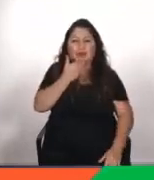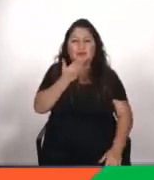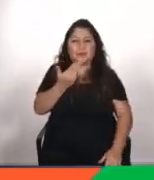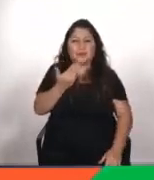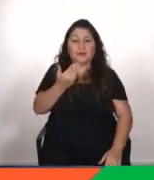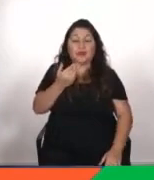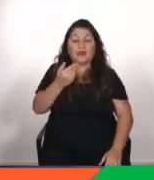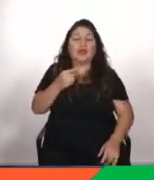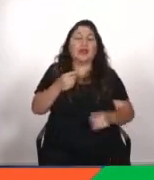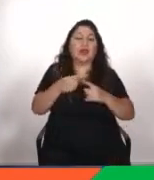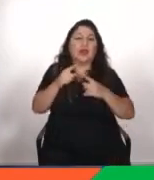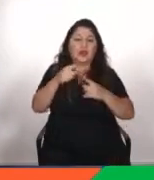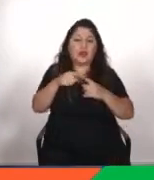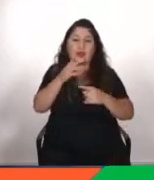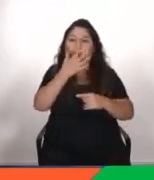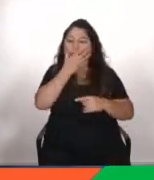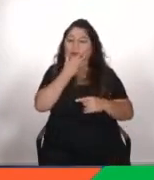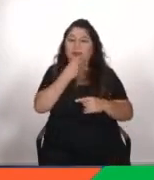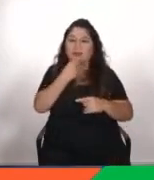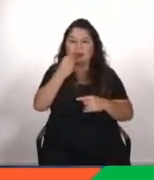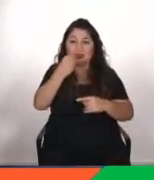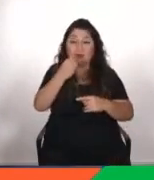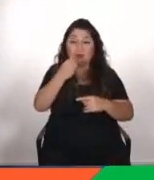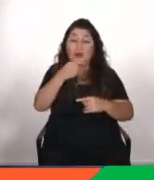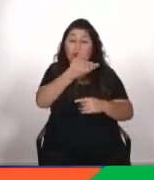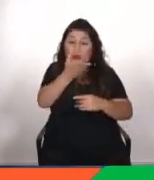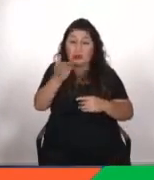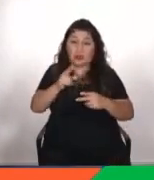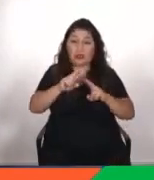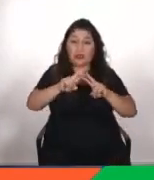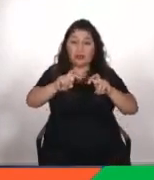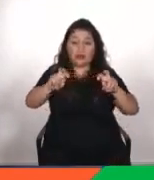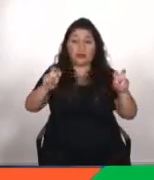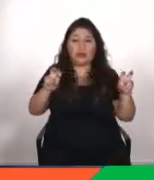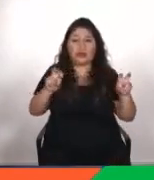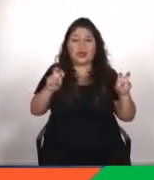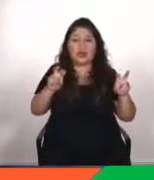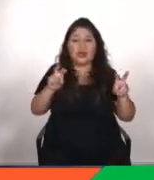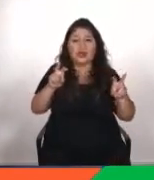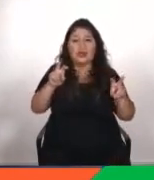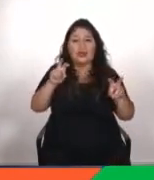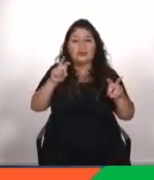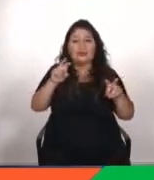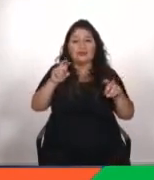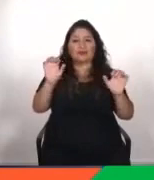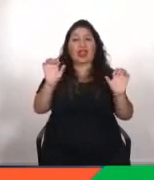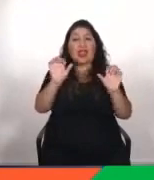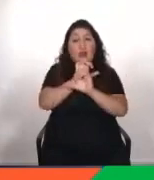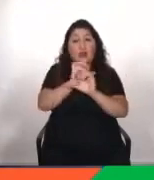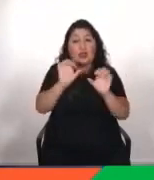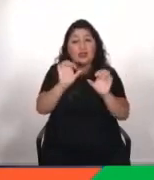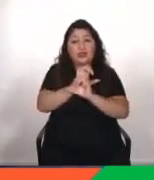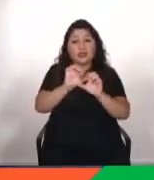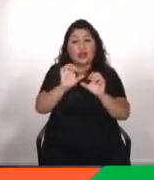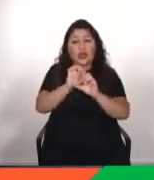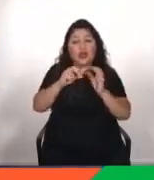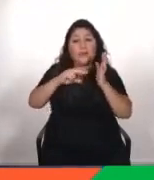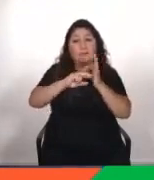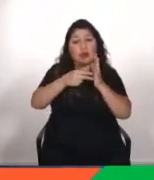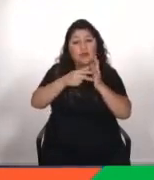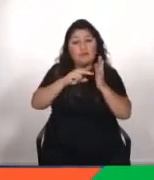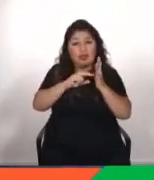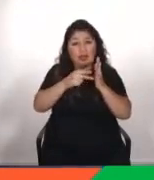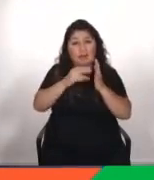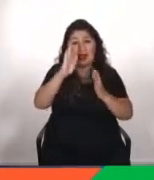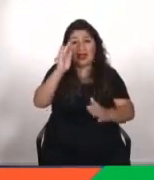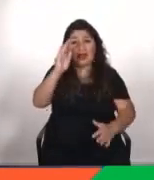me parece hermosísima, lo dejo también para que lo busquéis, que es una ecuación que se llama el problema de Basilea, que es un problema que se